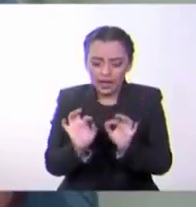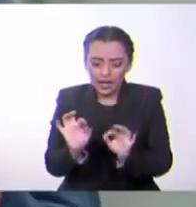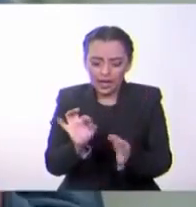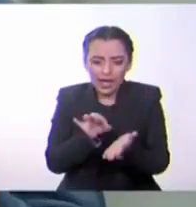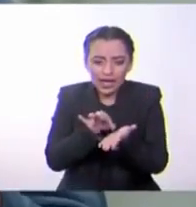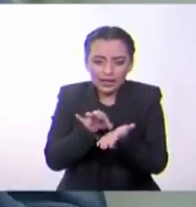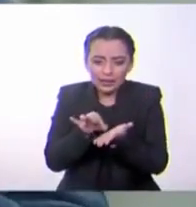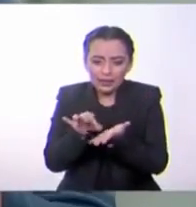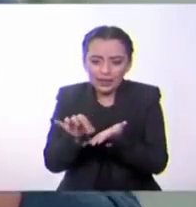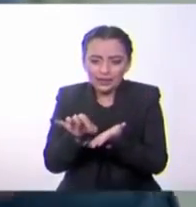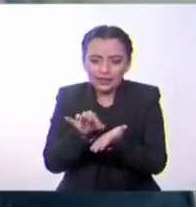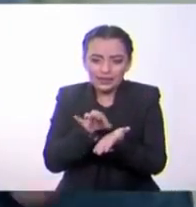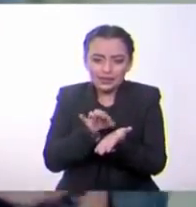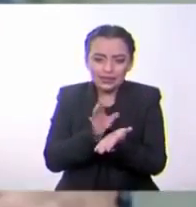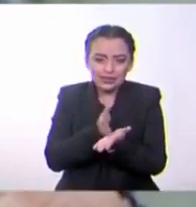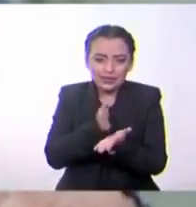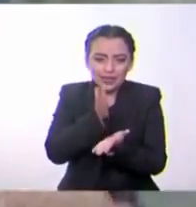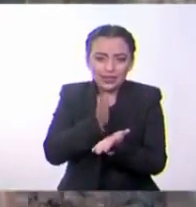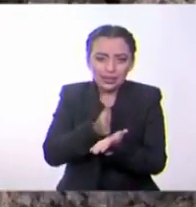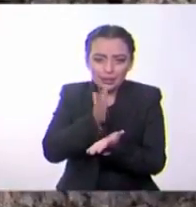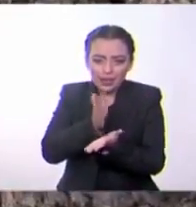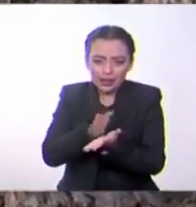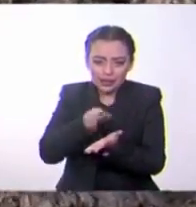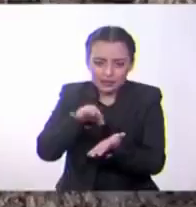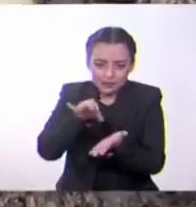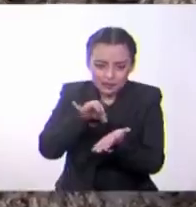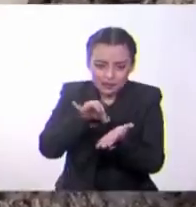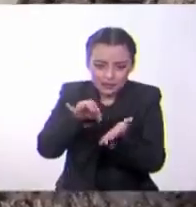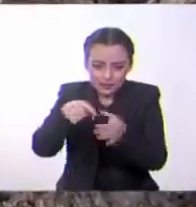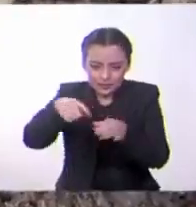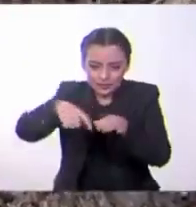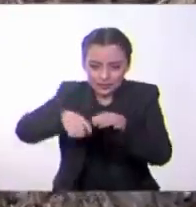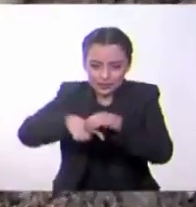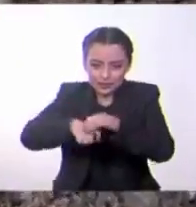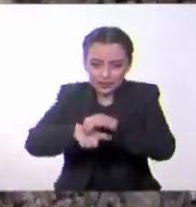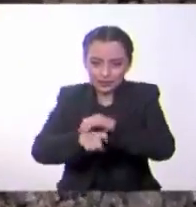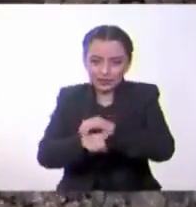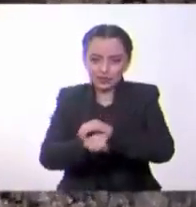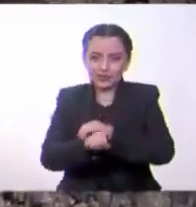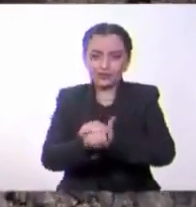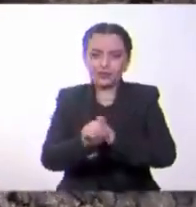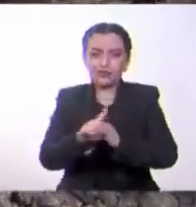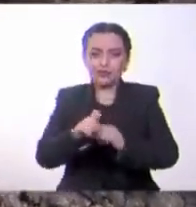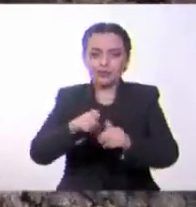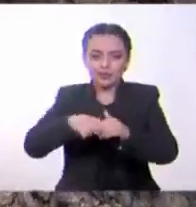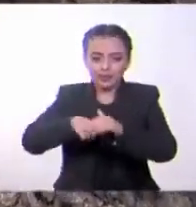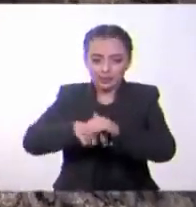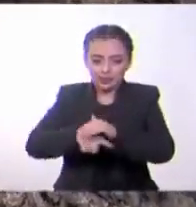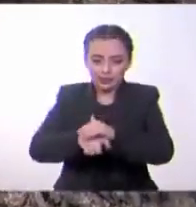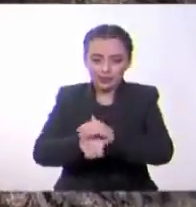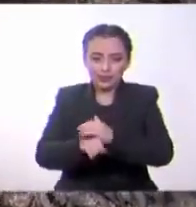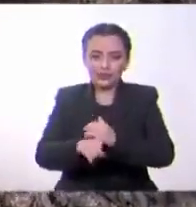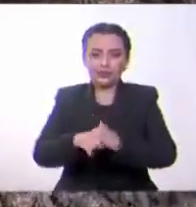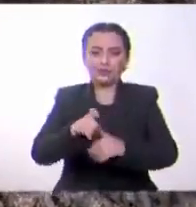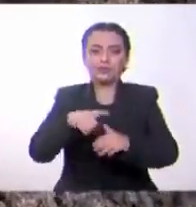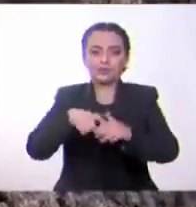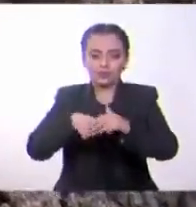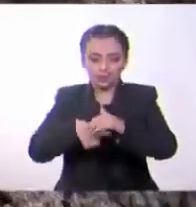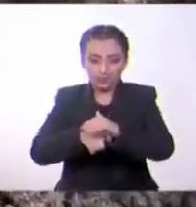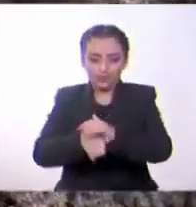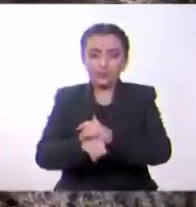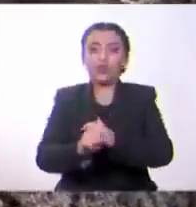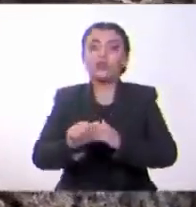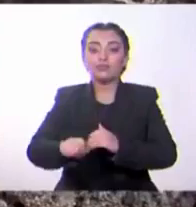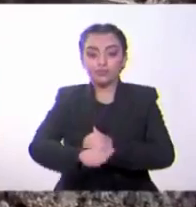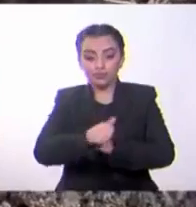Hay muchos animales que viven sobre la superficie del suelo. Hay otros que viven debajo de la superficie del suelo. Y